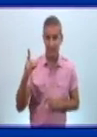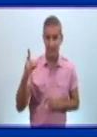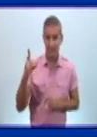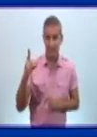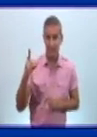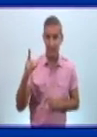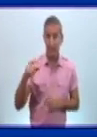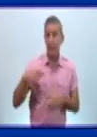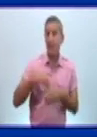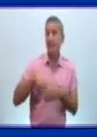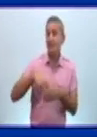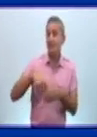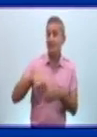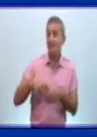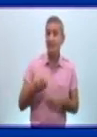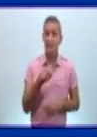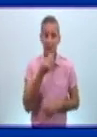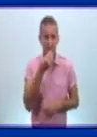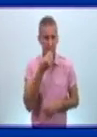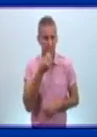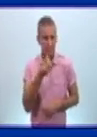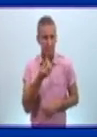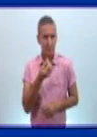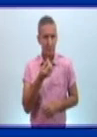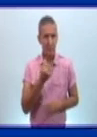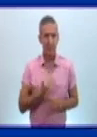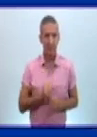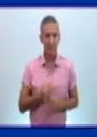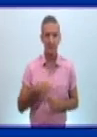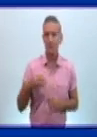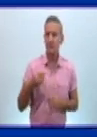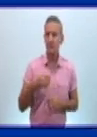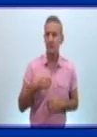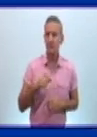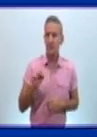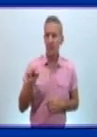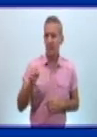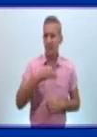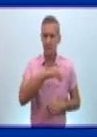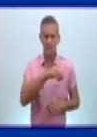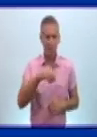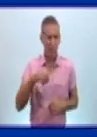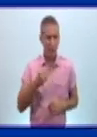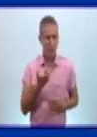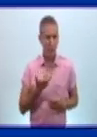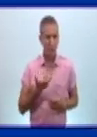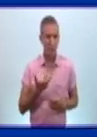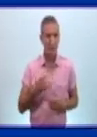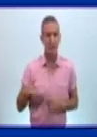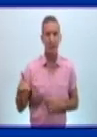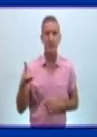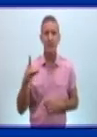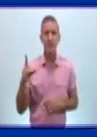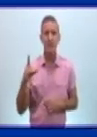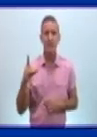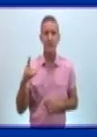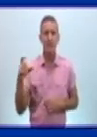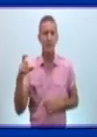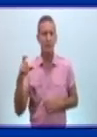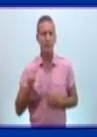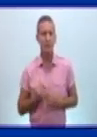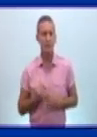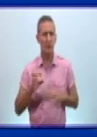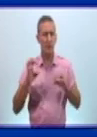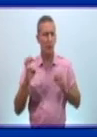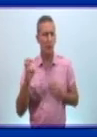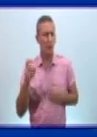de azúcar, saborizantes y dióxido de carbono. ¿Cuántos solutos tengo presente en esta